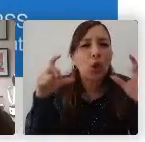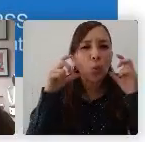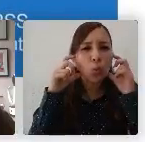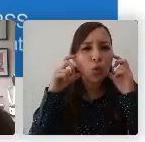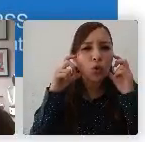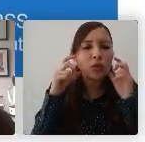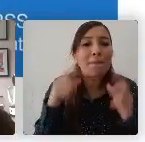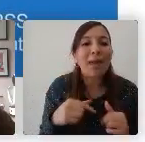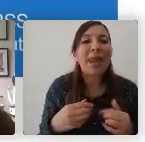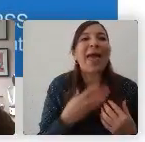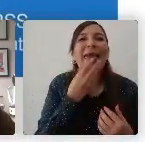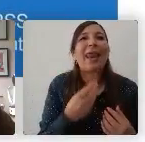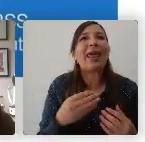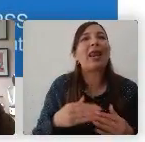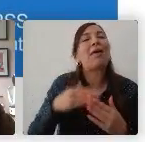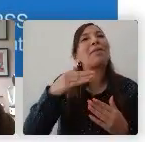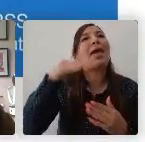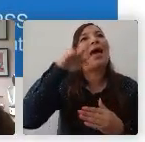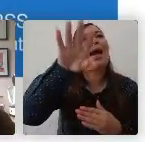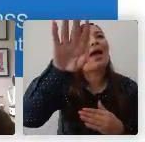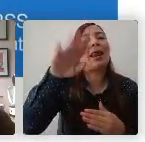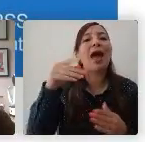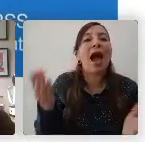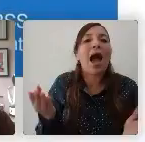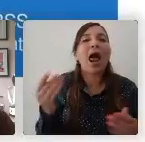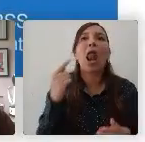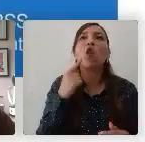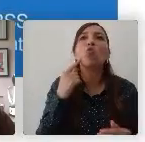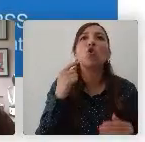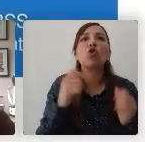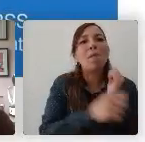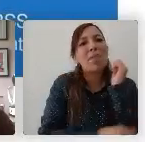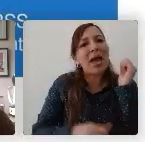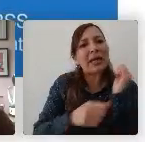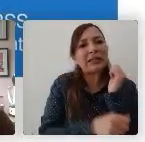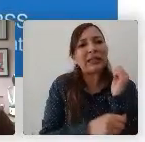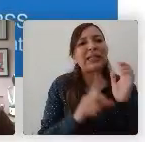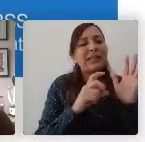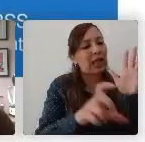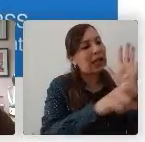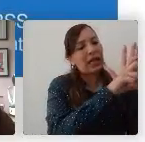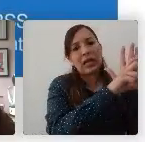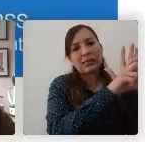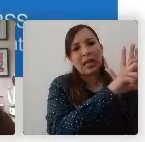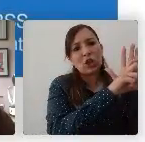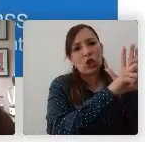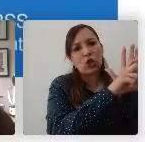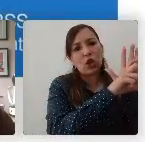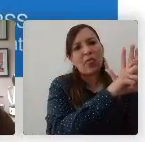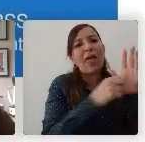de viajes a destinos que tengan algunas credenciales de bioseguridad por ejemplo el serios estragos que nosotros tenemos